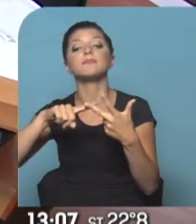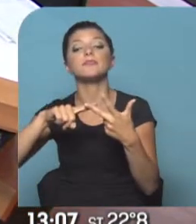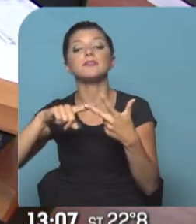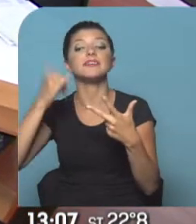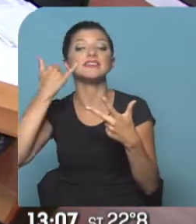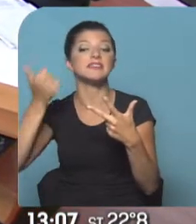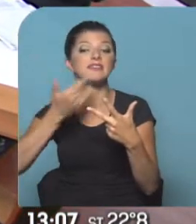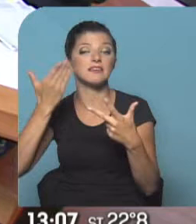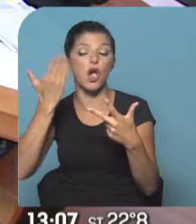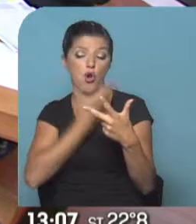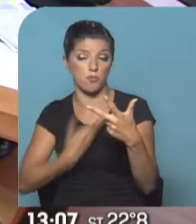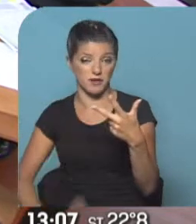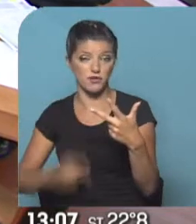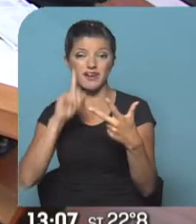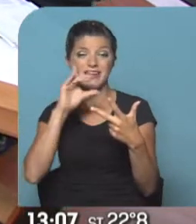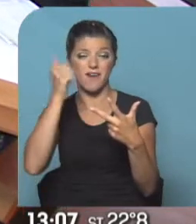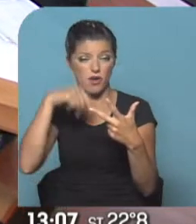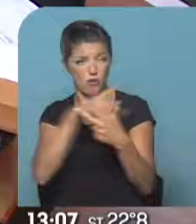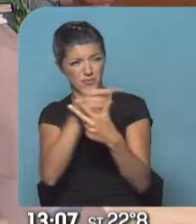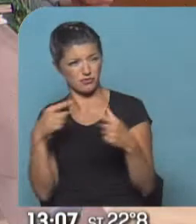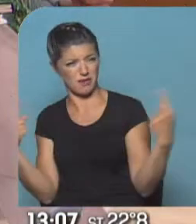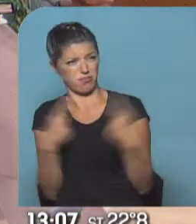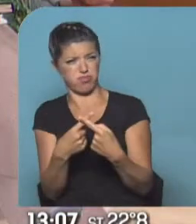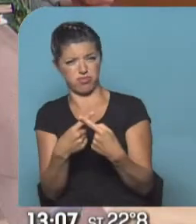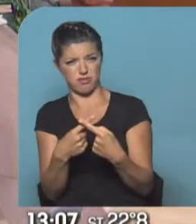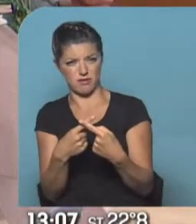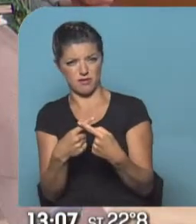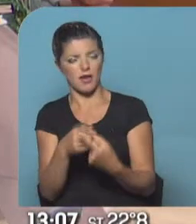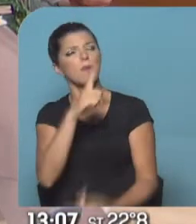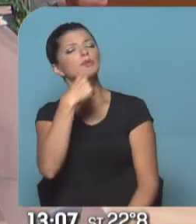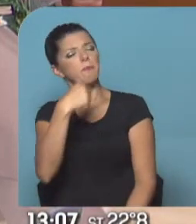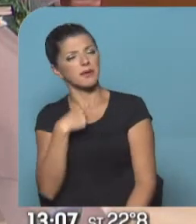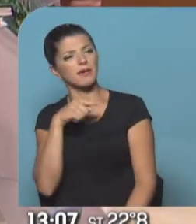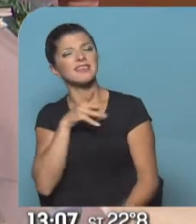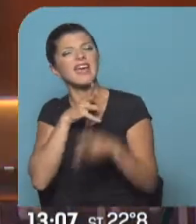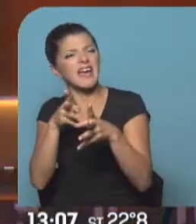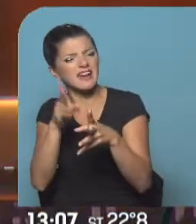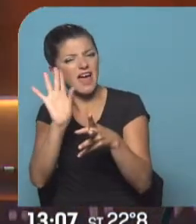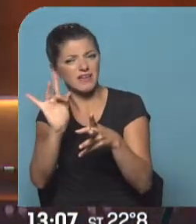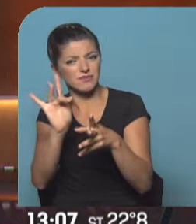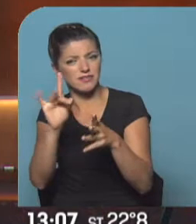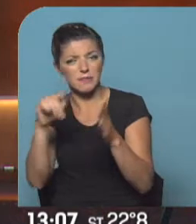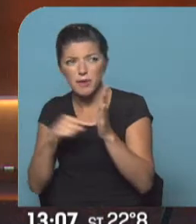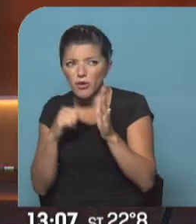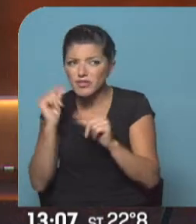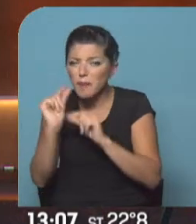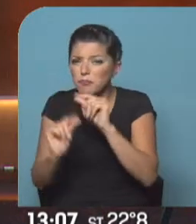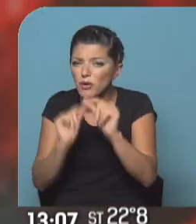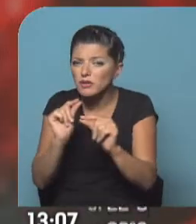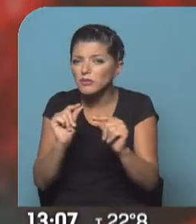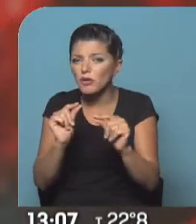que queda del gobierno del Líbano. Vos decís, es muy difícil una guerra, pero evidentemente cada vez se ve más